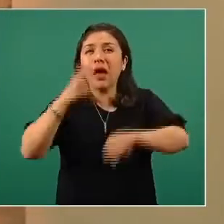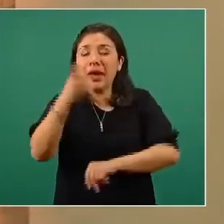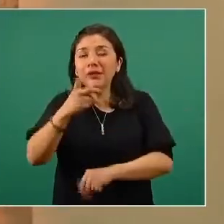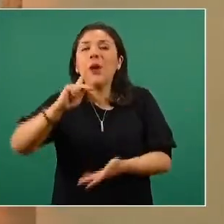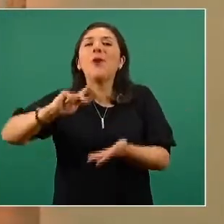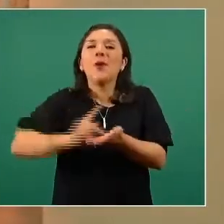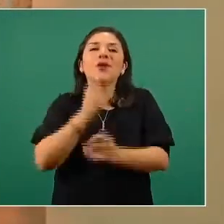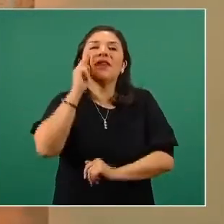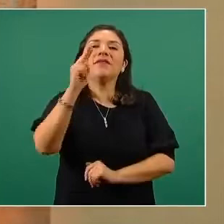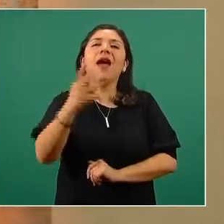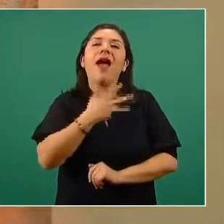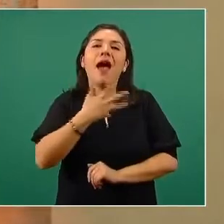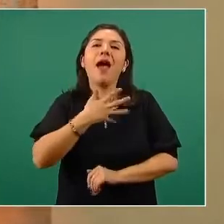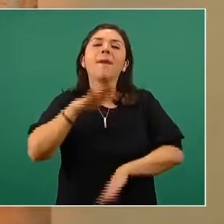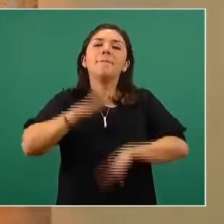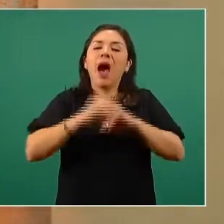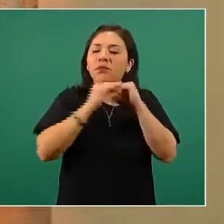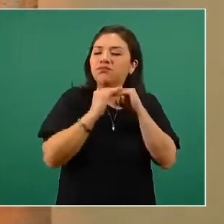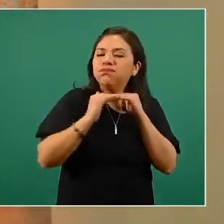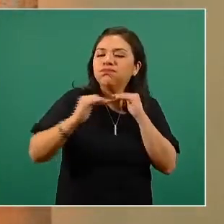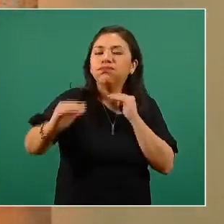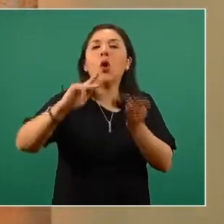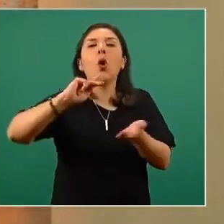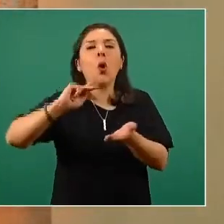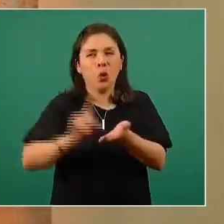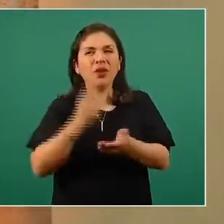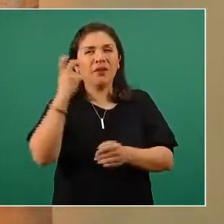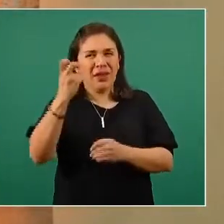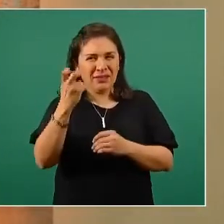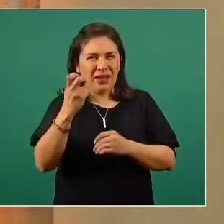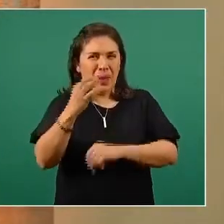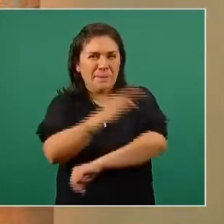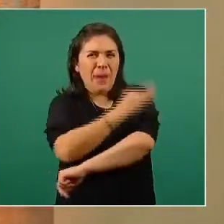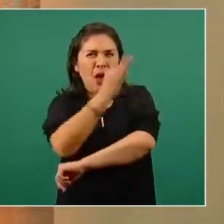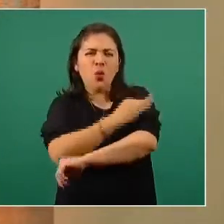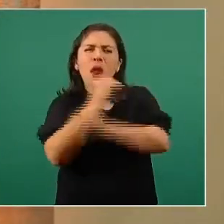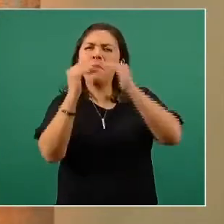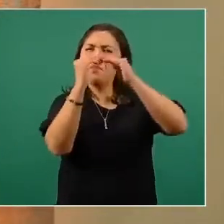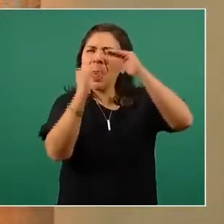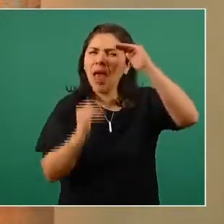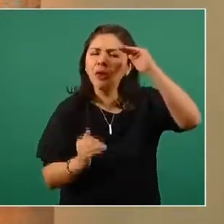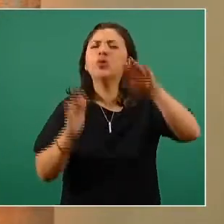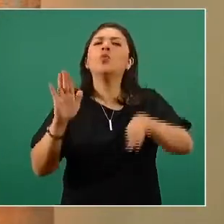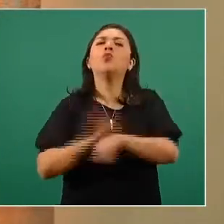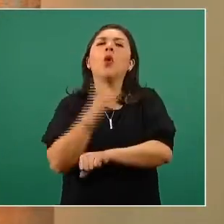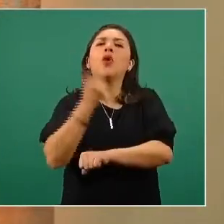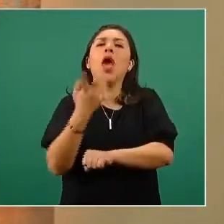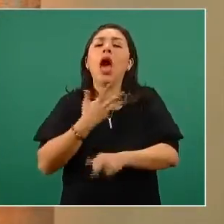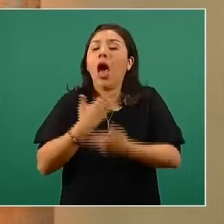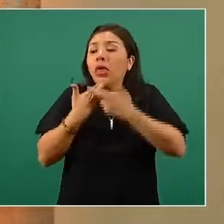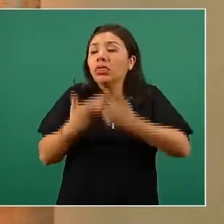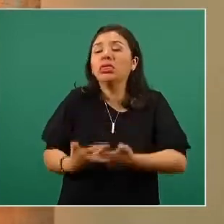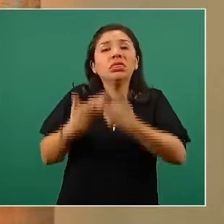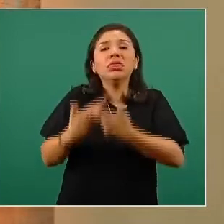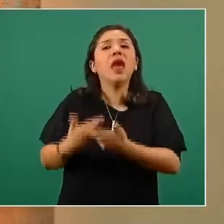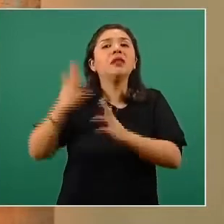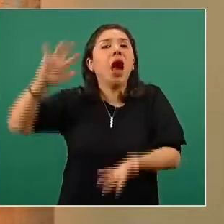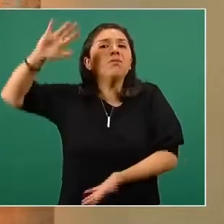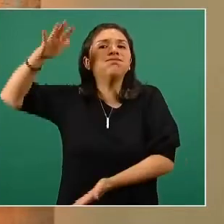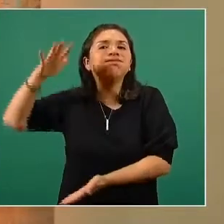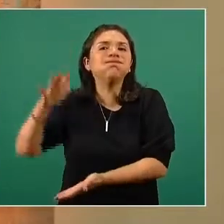ver un aplanamiento de la curva, por así decirlo, y esto se debe a que ya quedan menos dosis y se